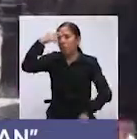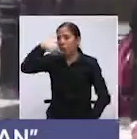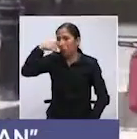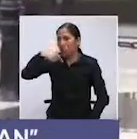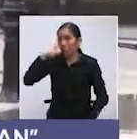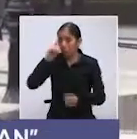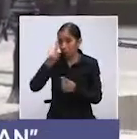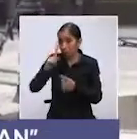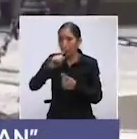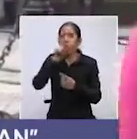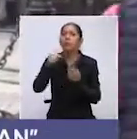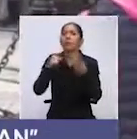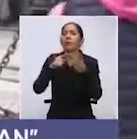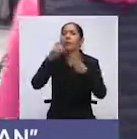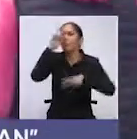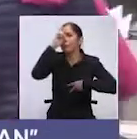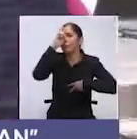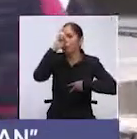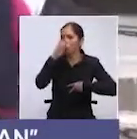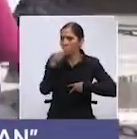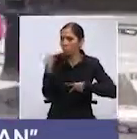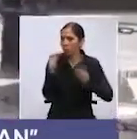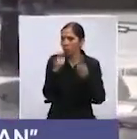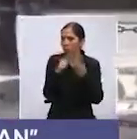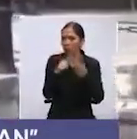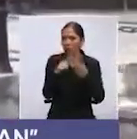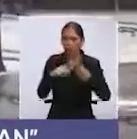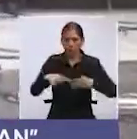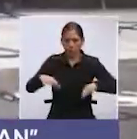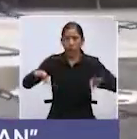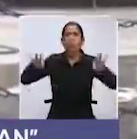que es también muy importante